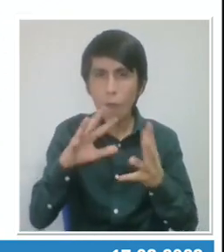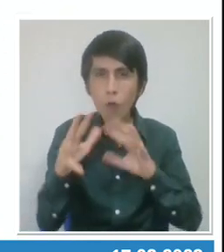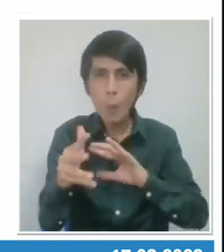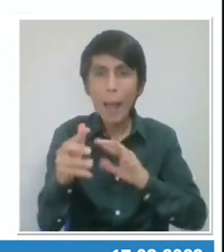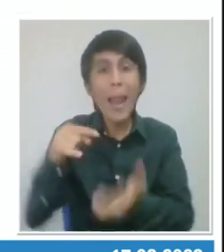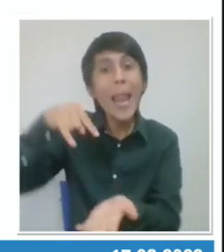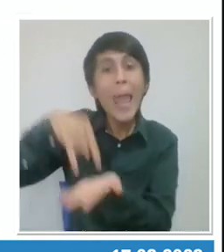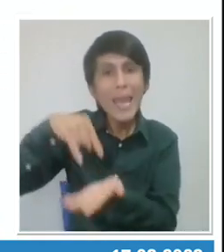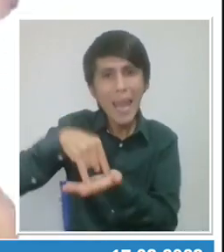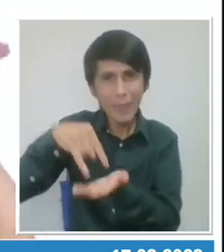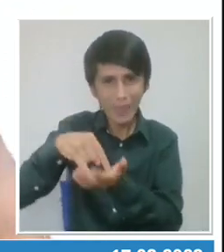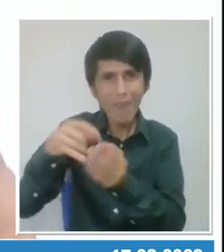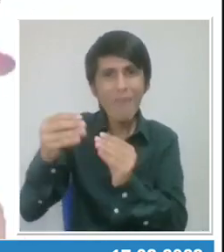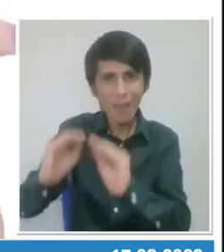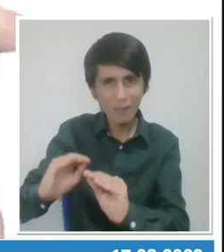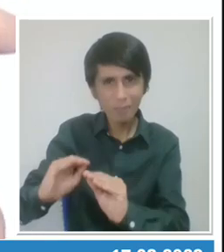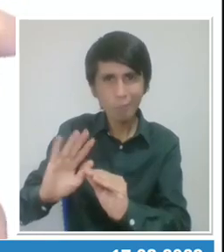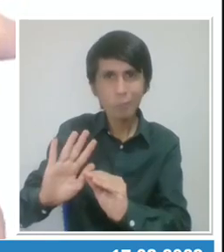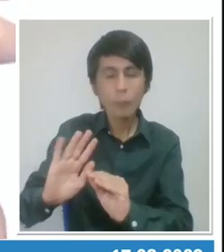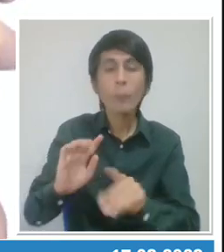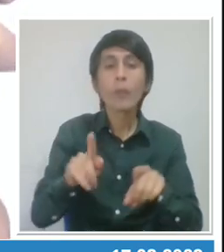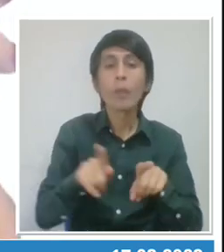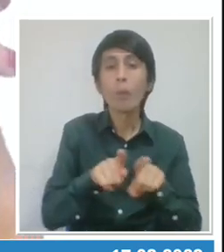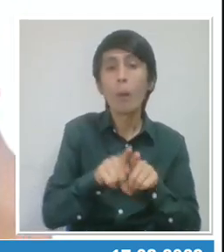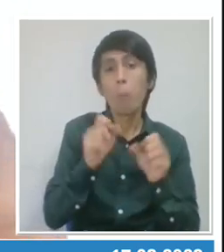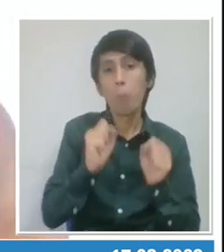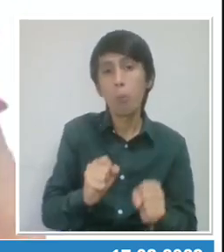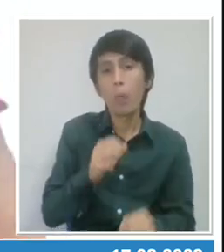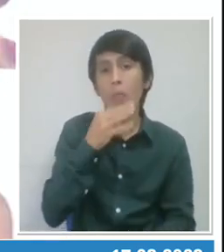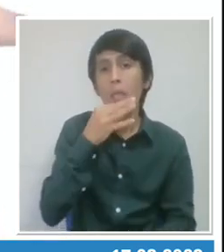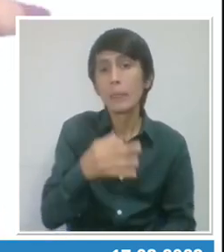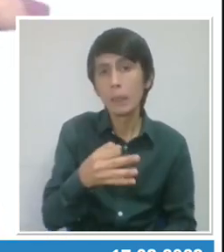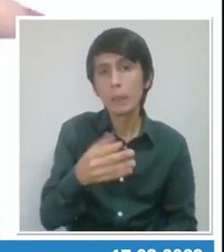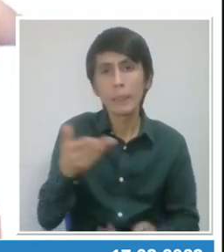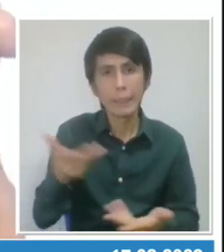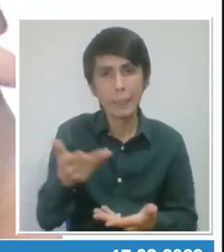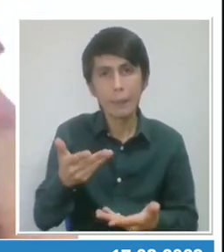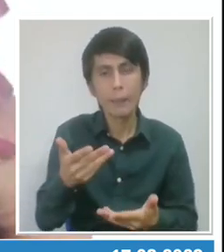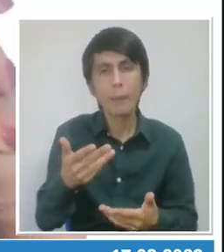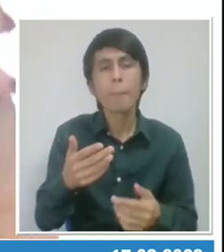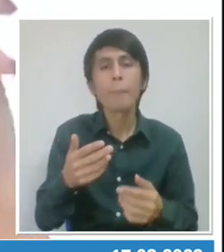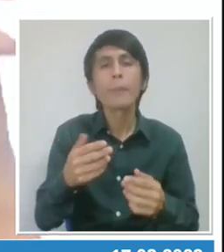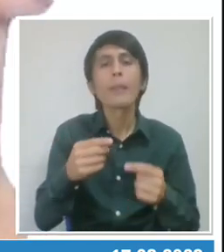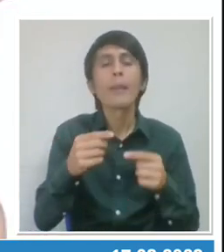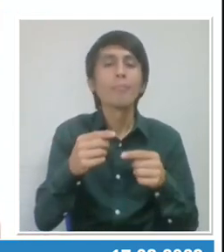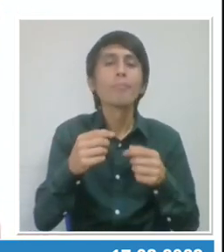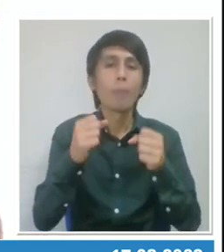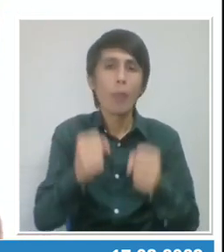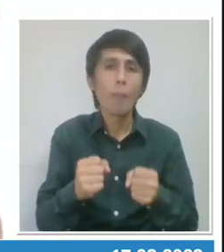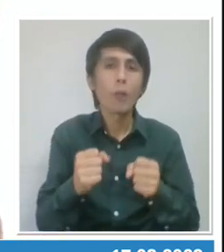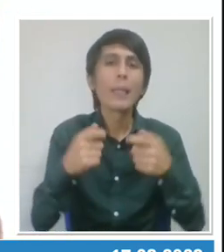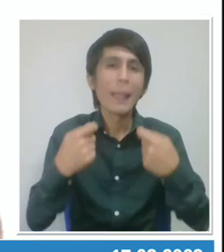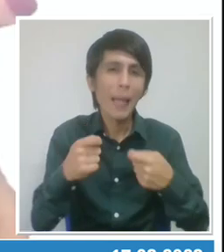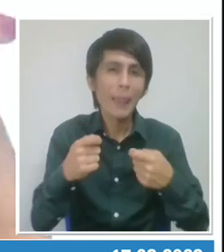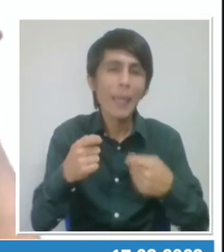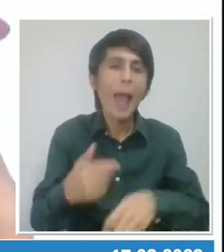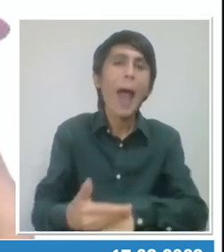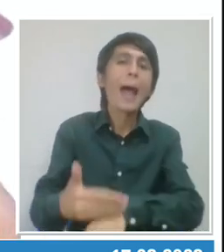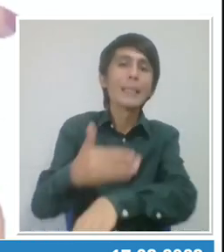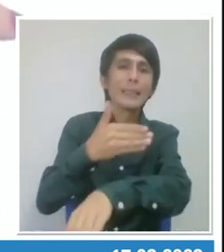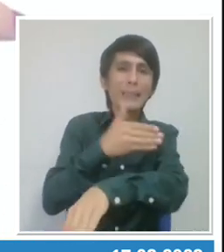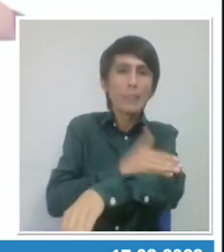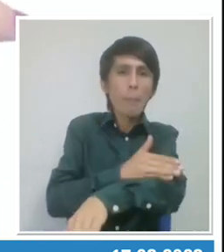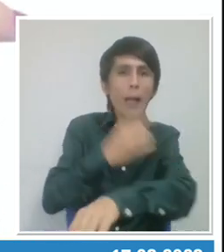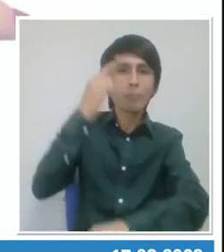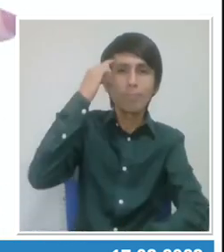puede decir buenamente es, de nuevo, hacer un juicio que trata de anticipar cómo podrían ciertas